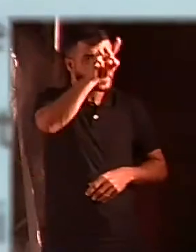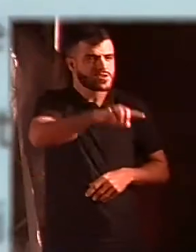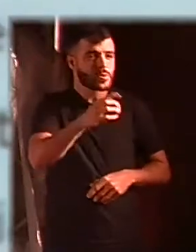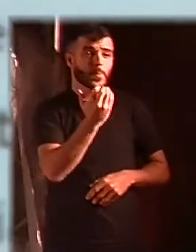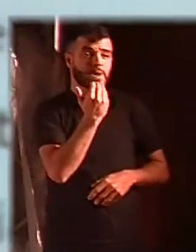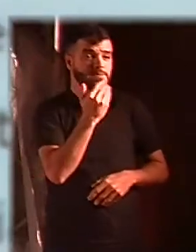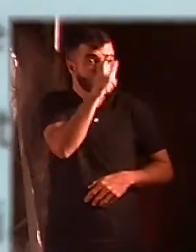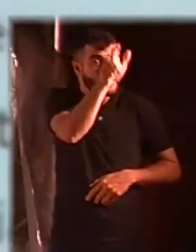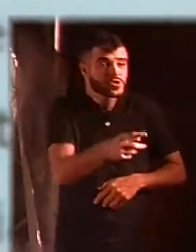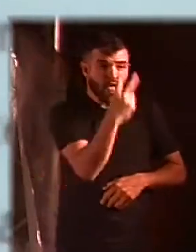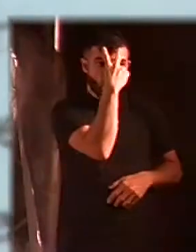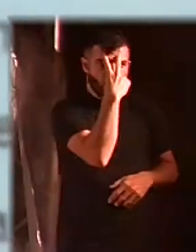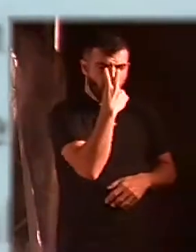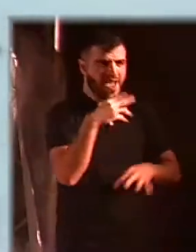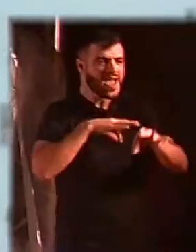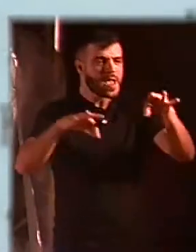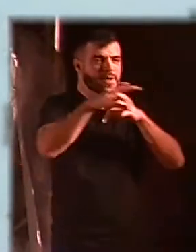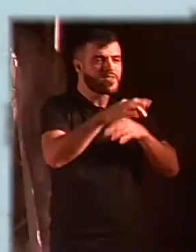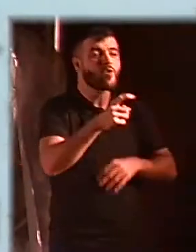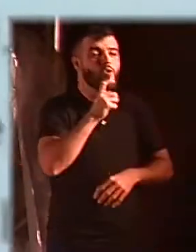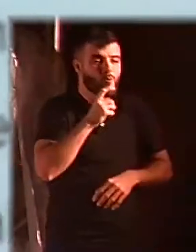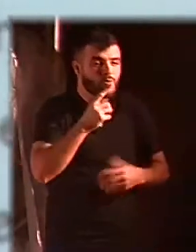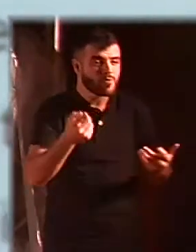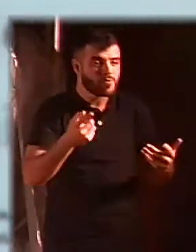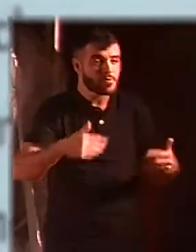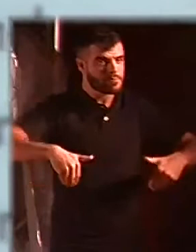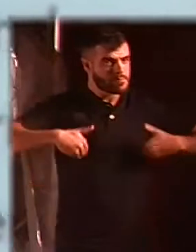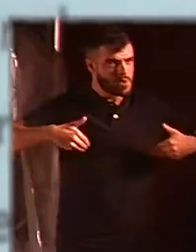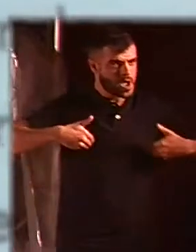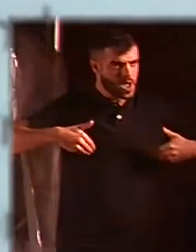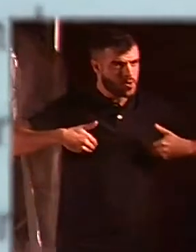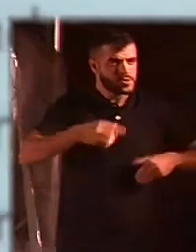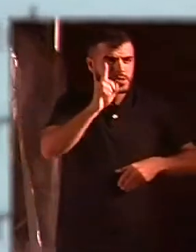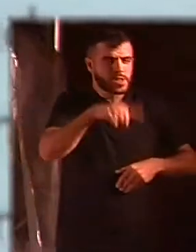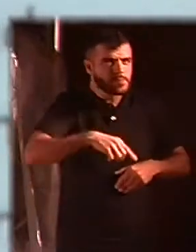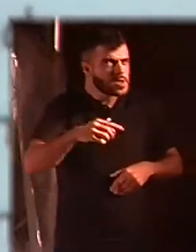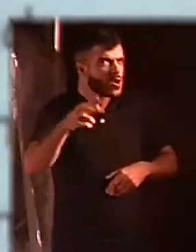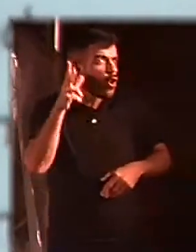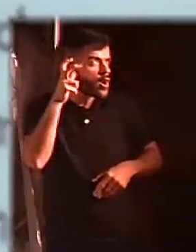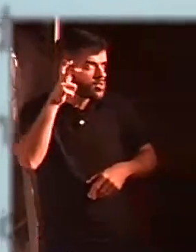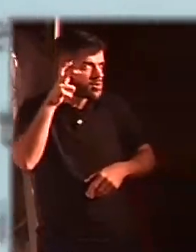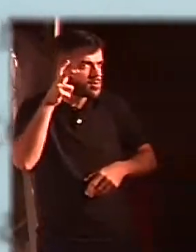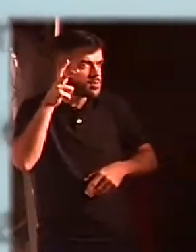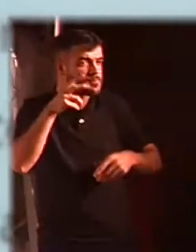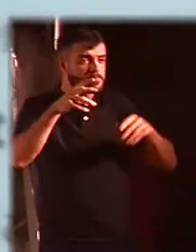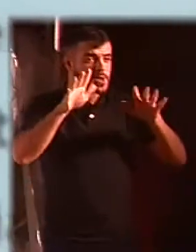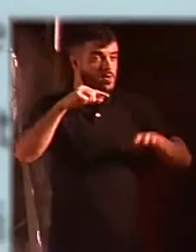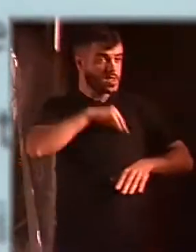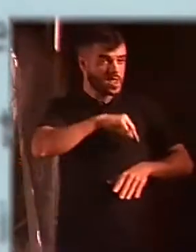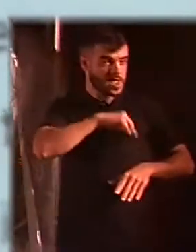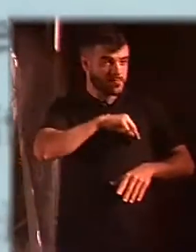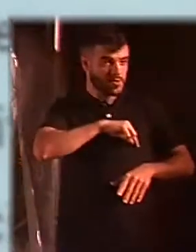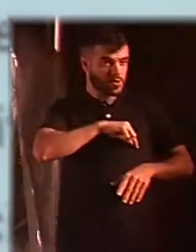ciega? Como hemos visto antes, en los macacos también servía el sentido del oído. Pero para comprender una emoción, ¿hemos